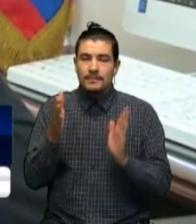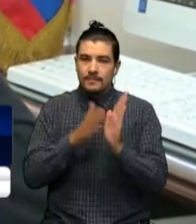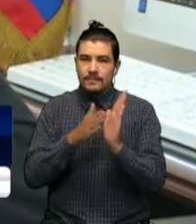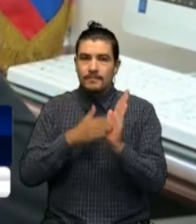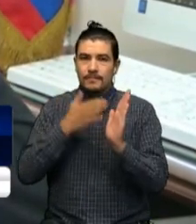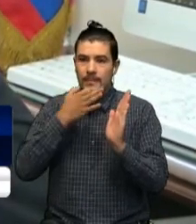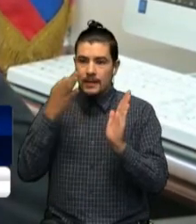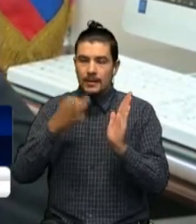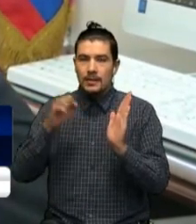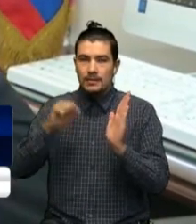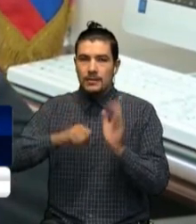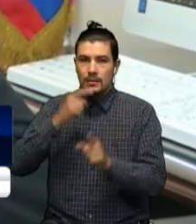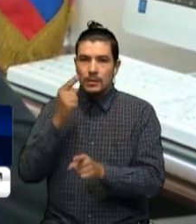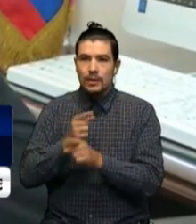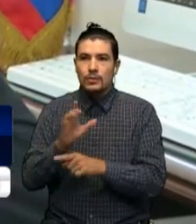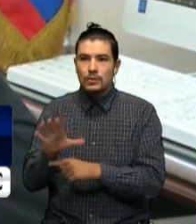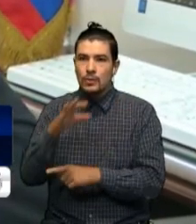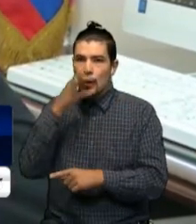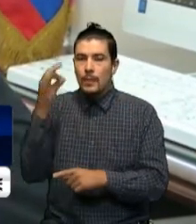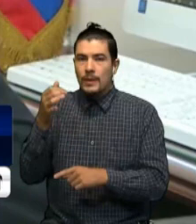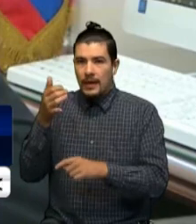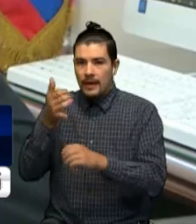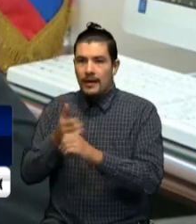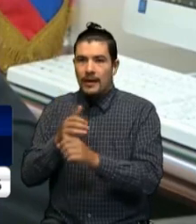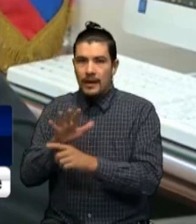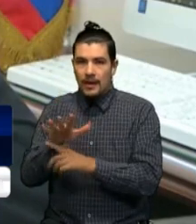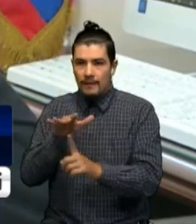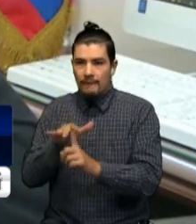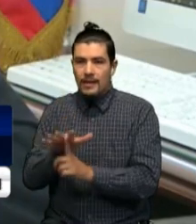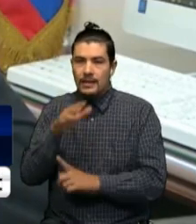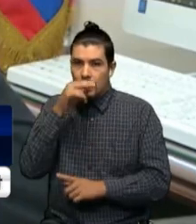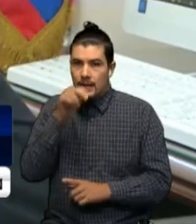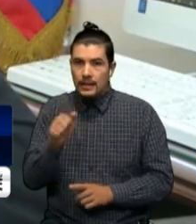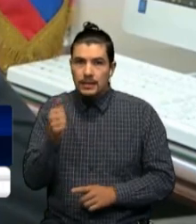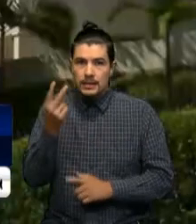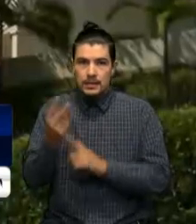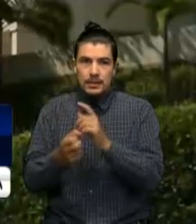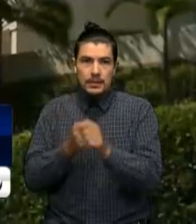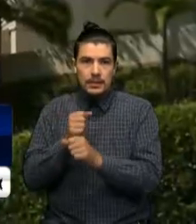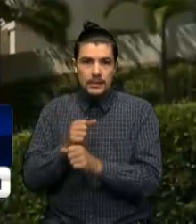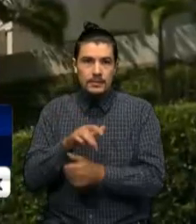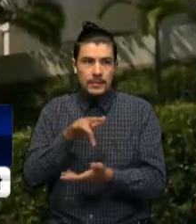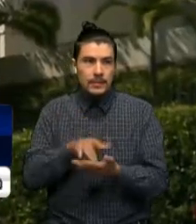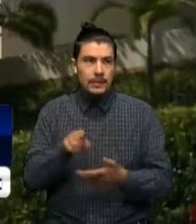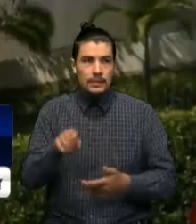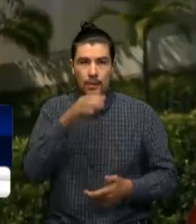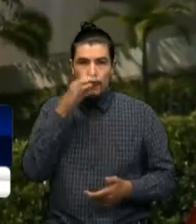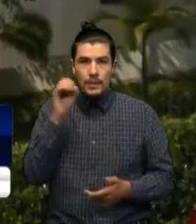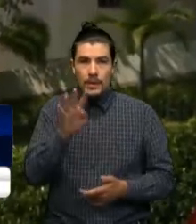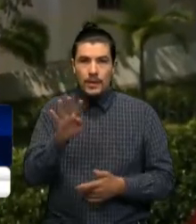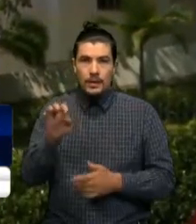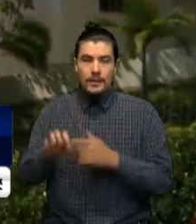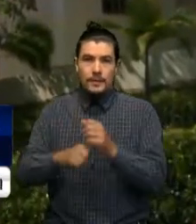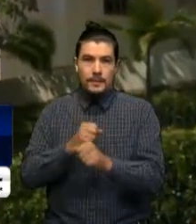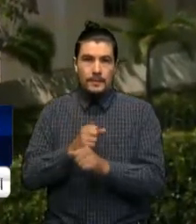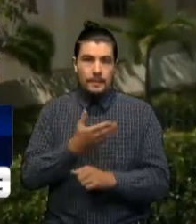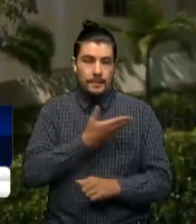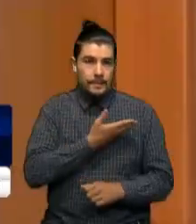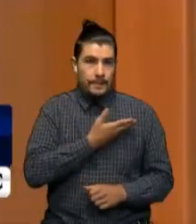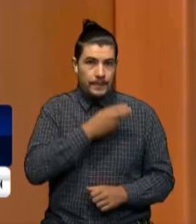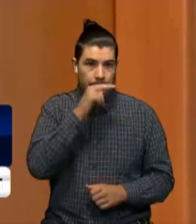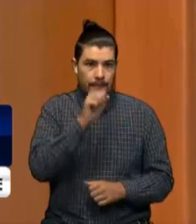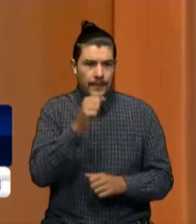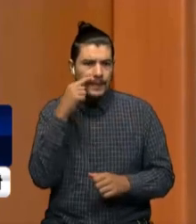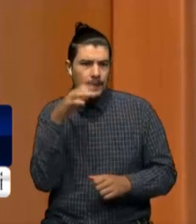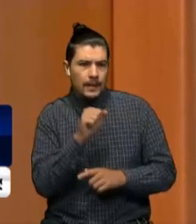primer momento que efectivamente hay una inferencia razonable de coautoría o participación la mamá de la niña se percató de la situación